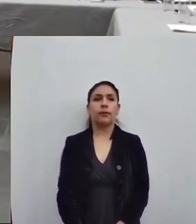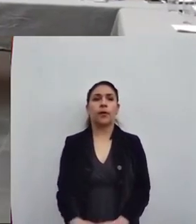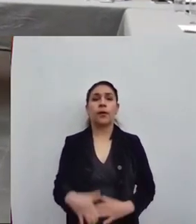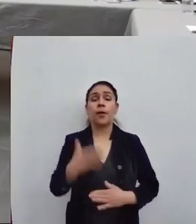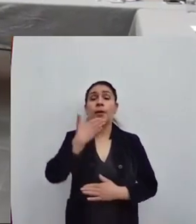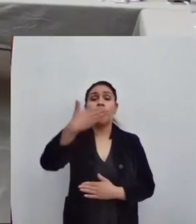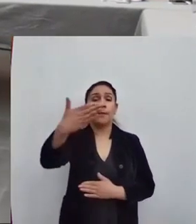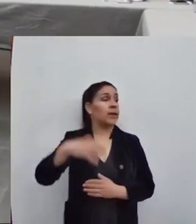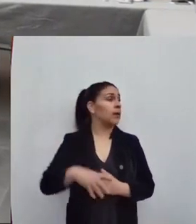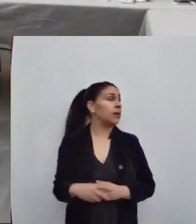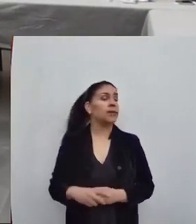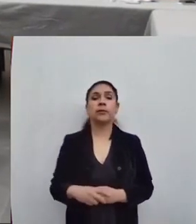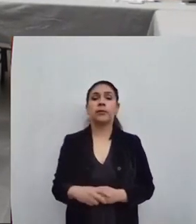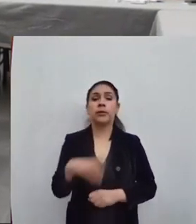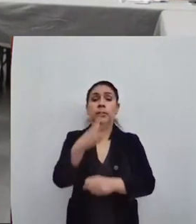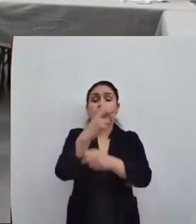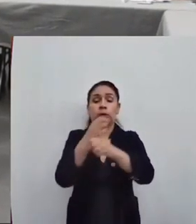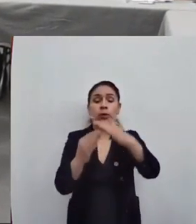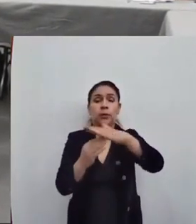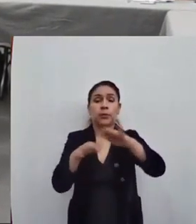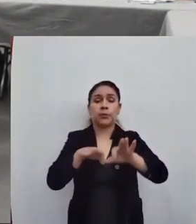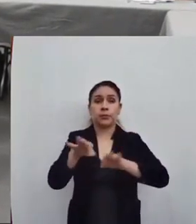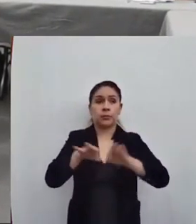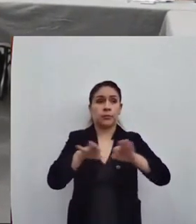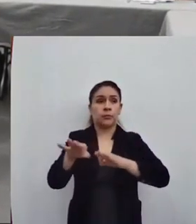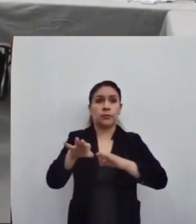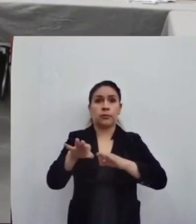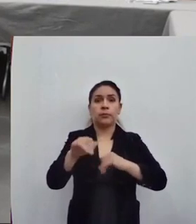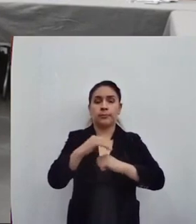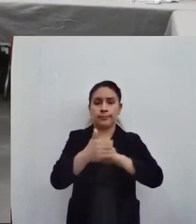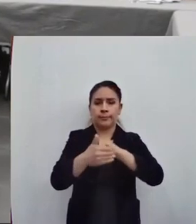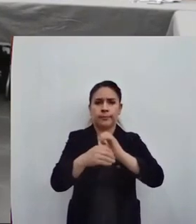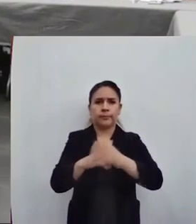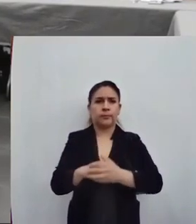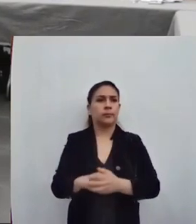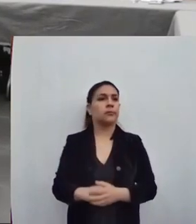Concluimos la segunda mesa de trabajo y para concluir le damos